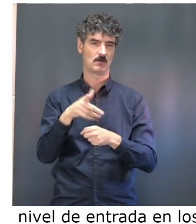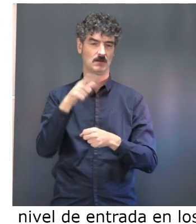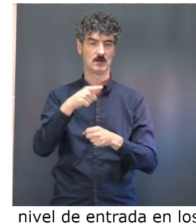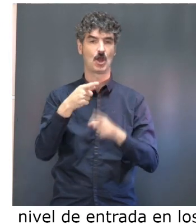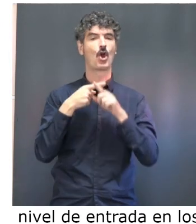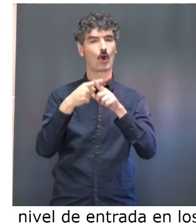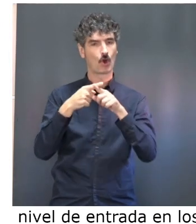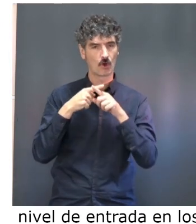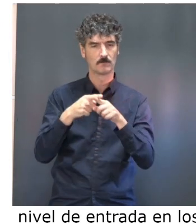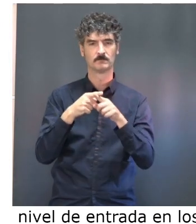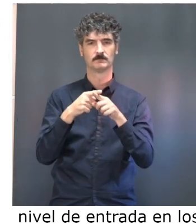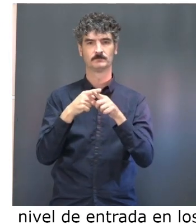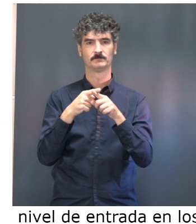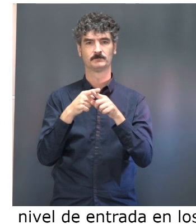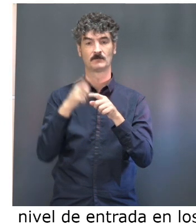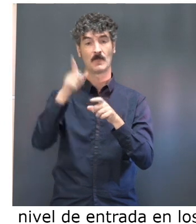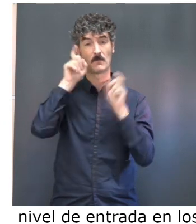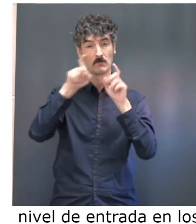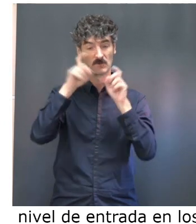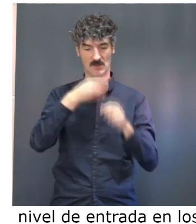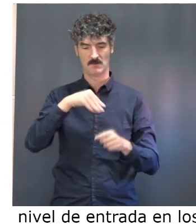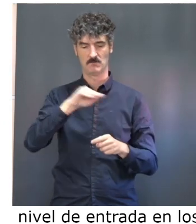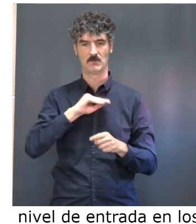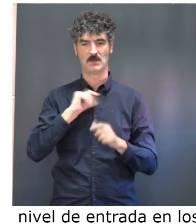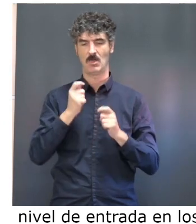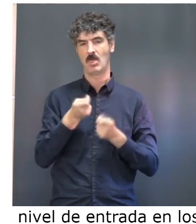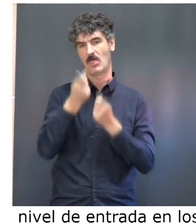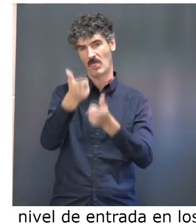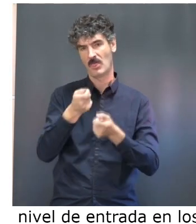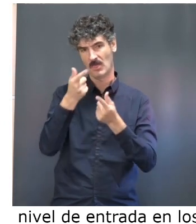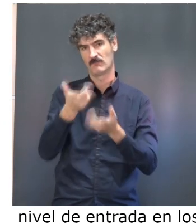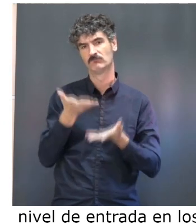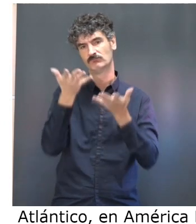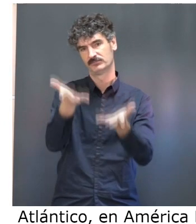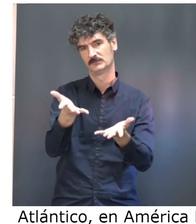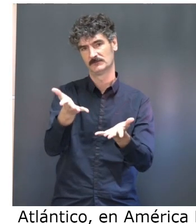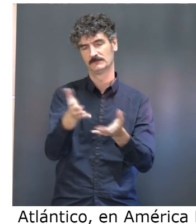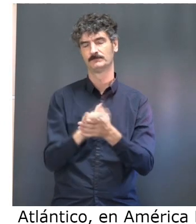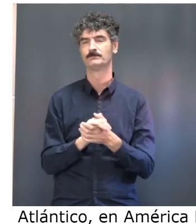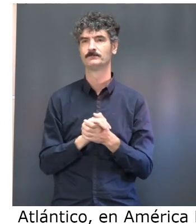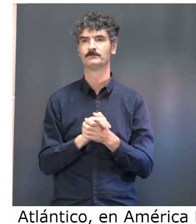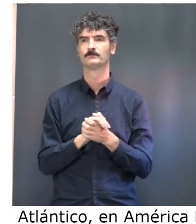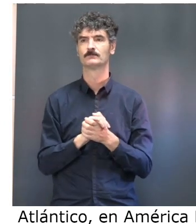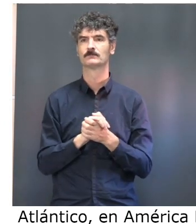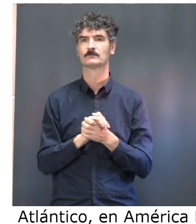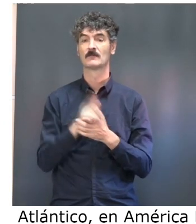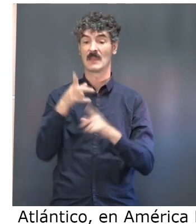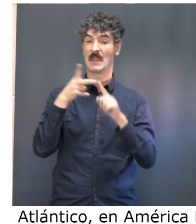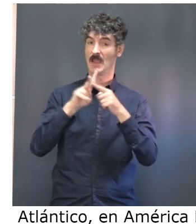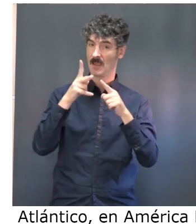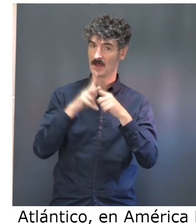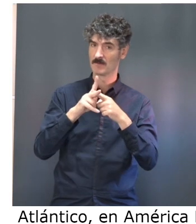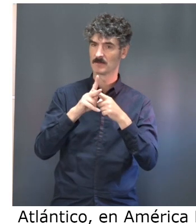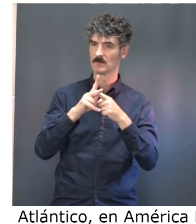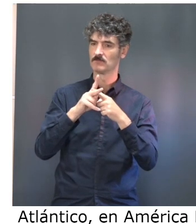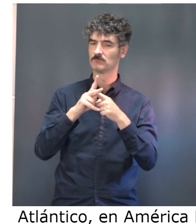porque también el profesorado aquí en España lo usa con bastante frecuencia. Entonces, bueno, son herramientas que